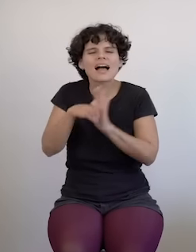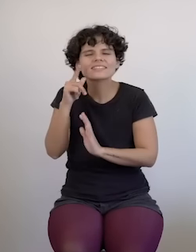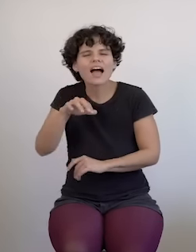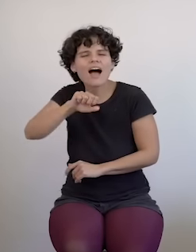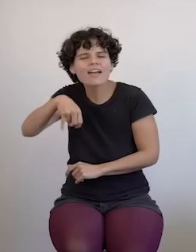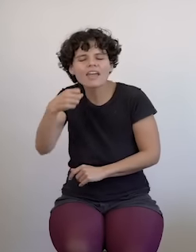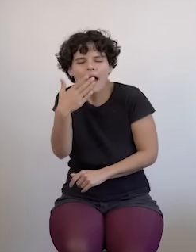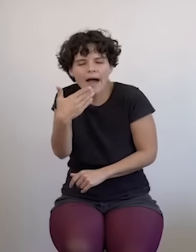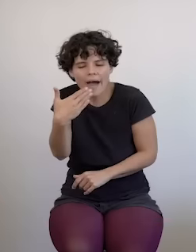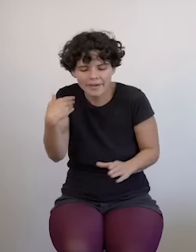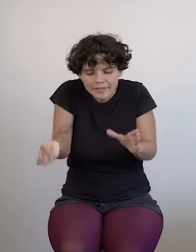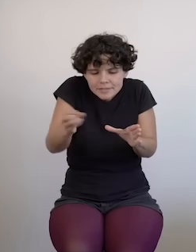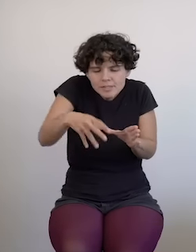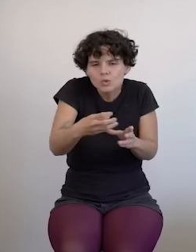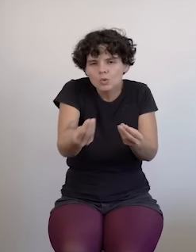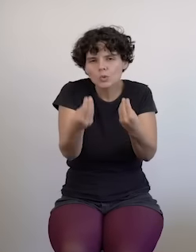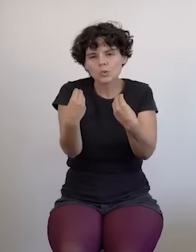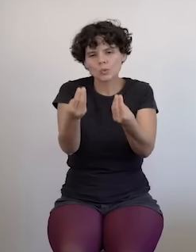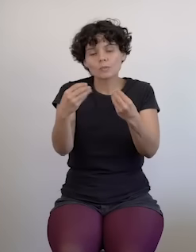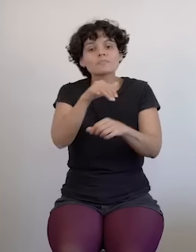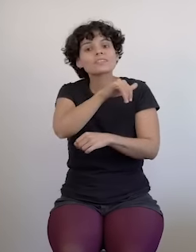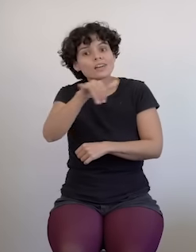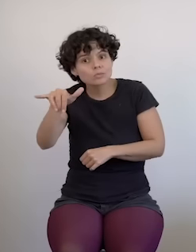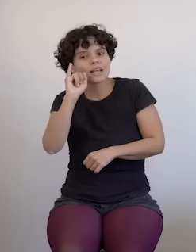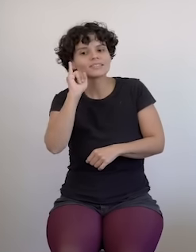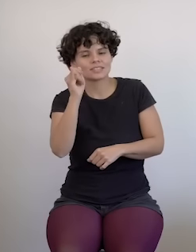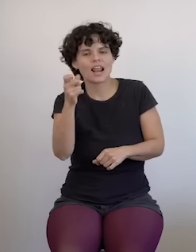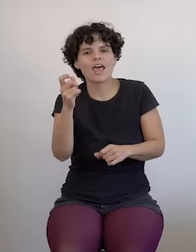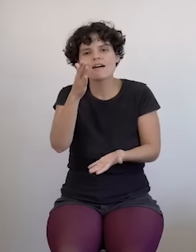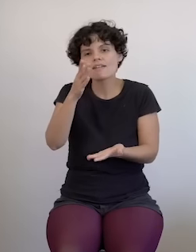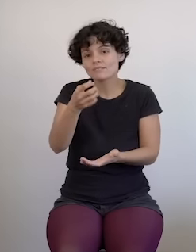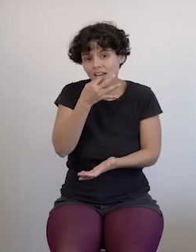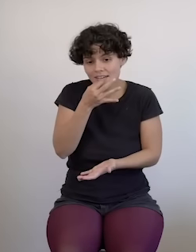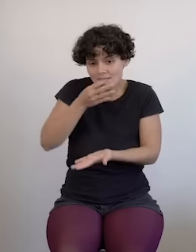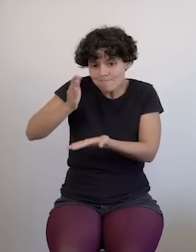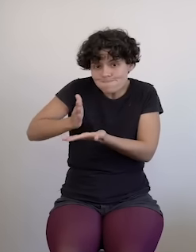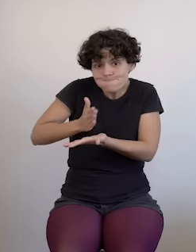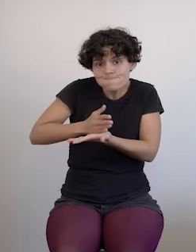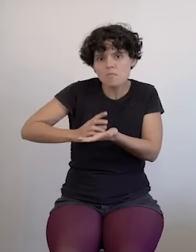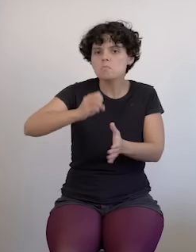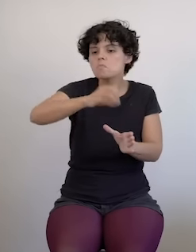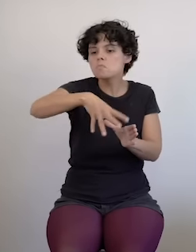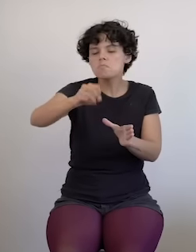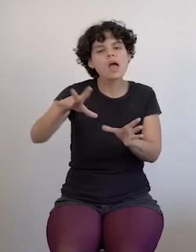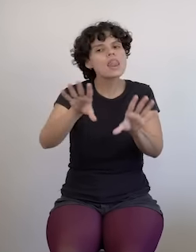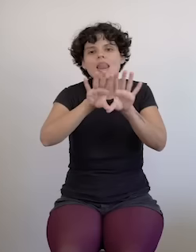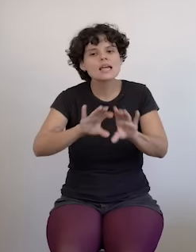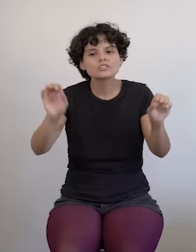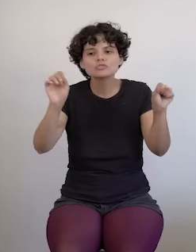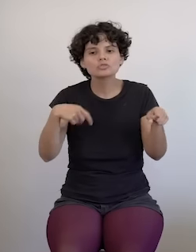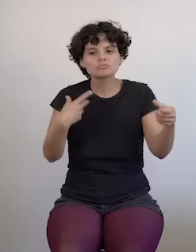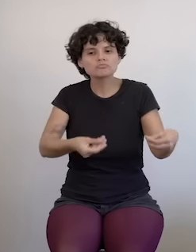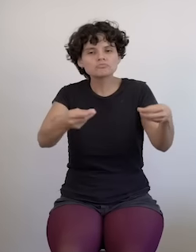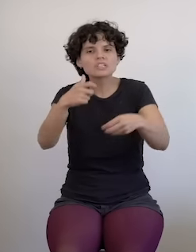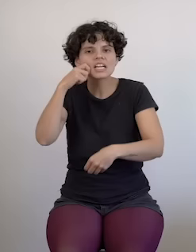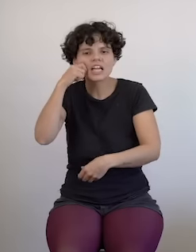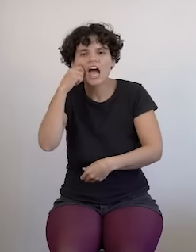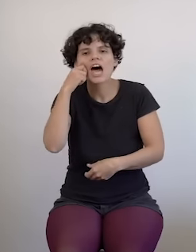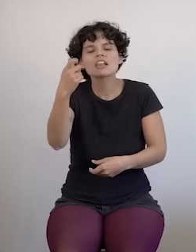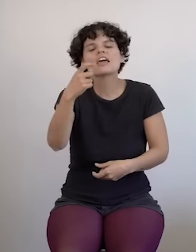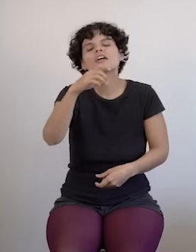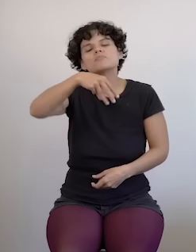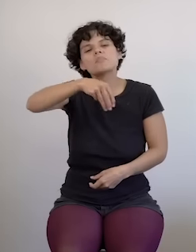eso es espesita. Y le echando ají, por eso el picante es bacano. Y de ahí cebollín. Cebollín al final. Al final. Se la tira y no hay. Y eso es todo.